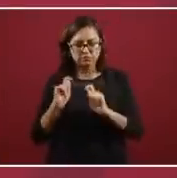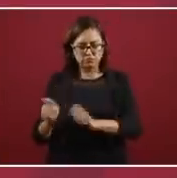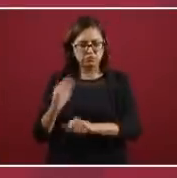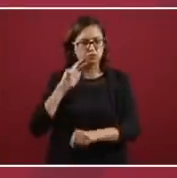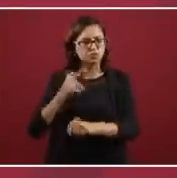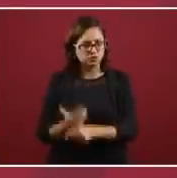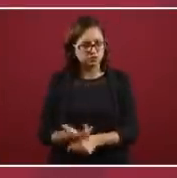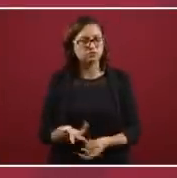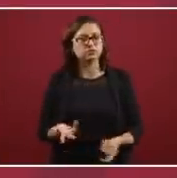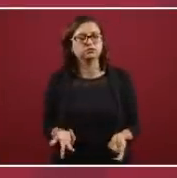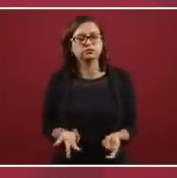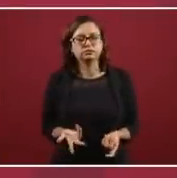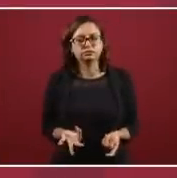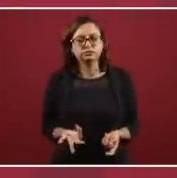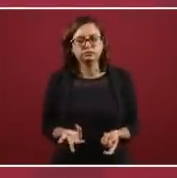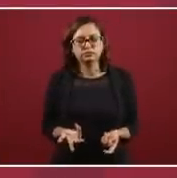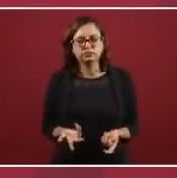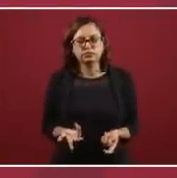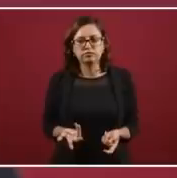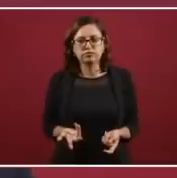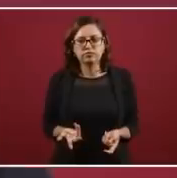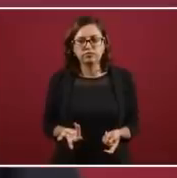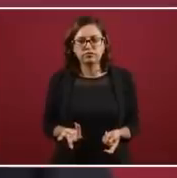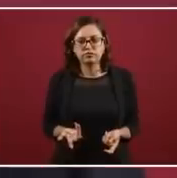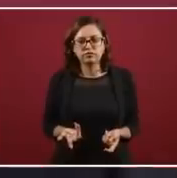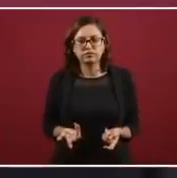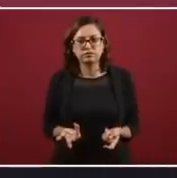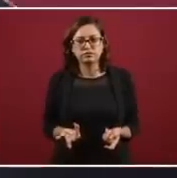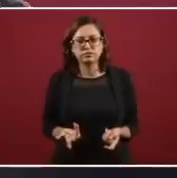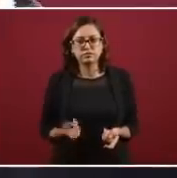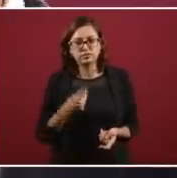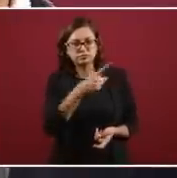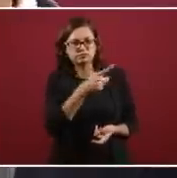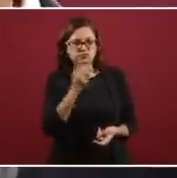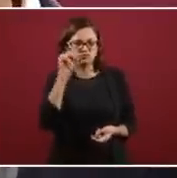corresponde, que ya no sigan tolerando